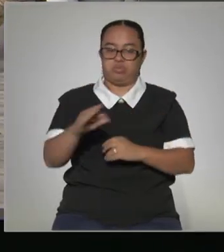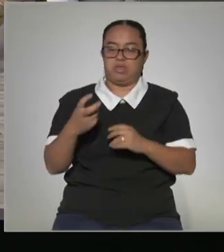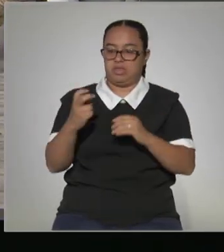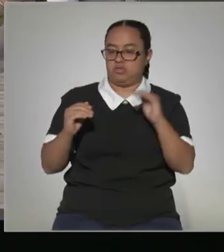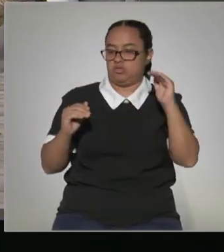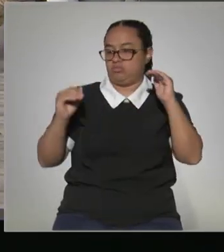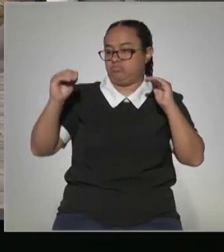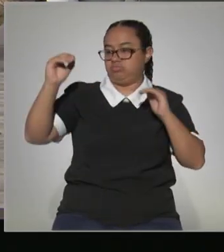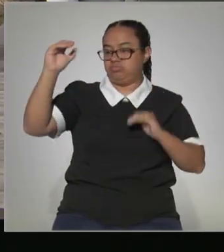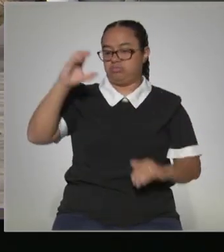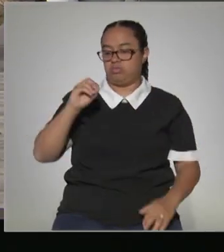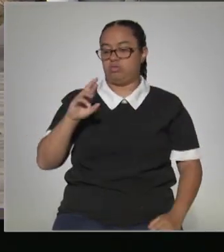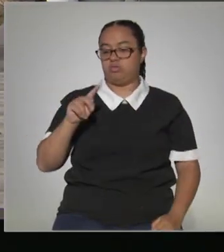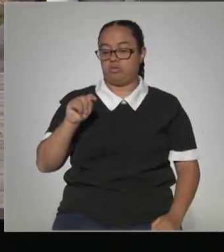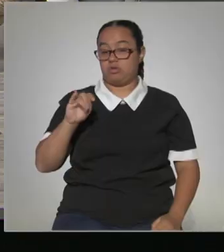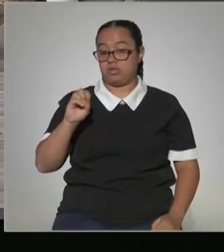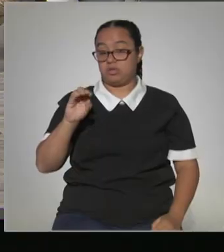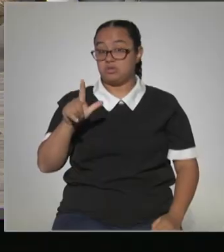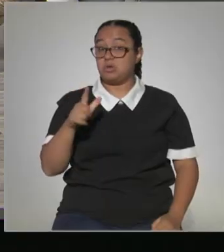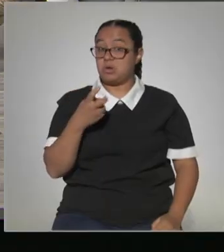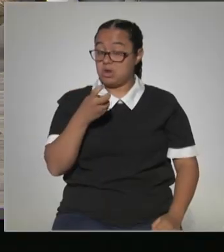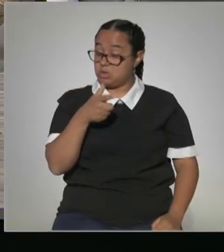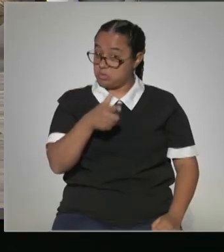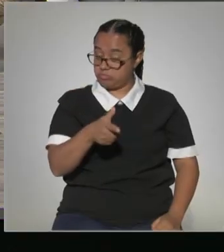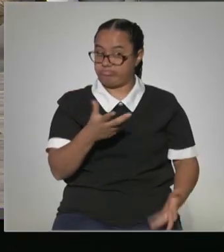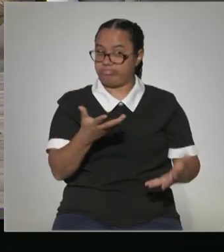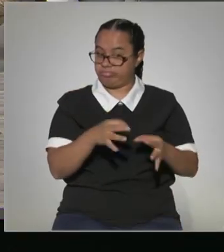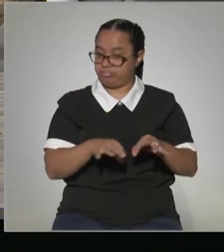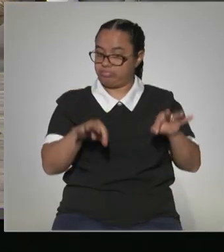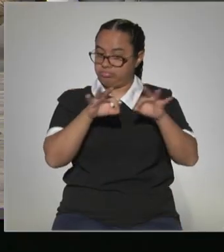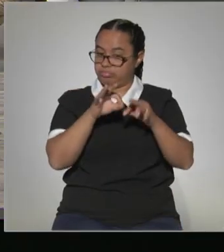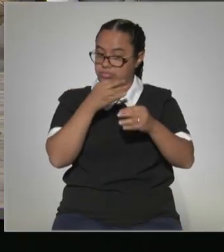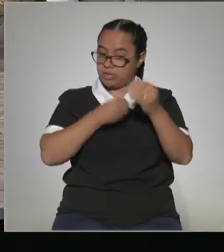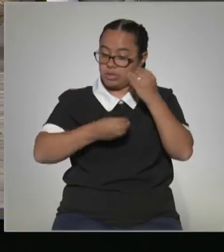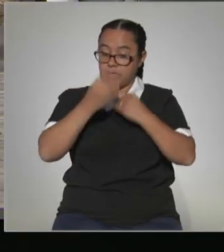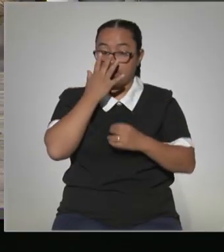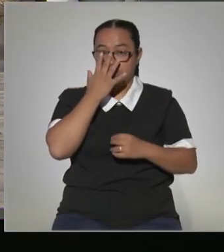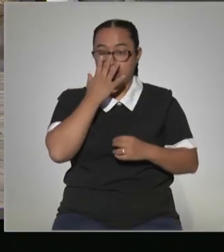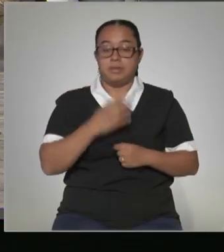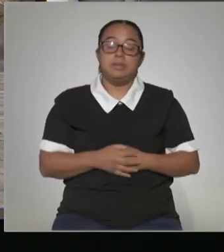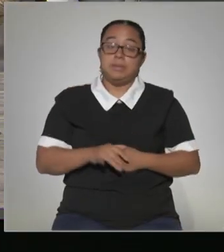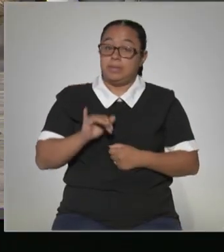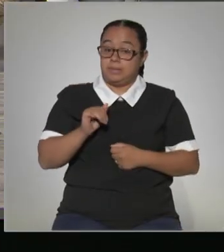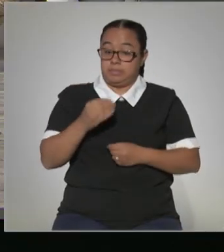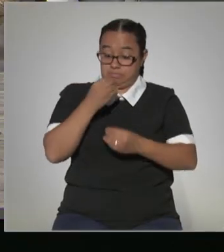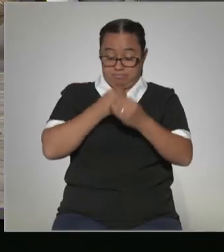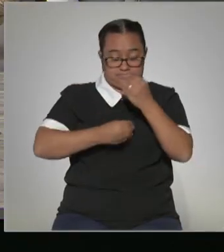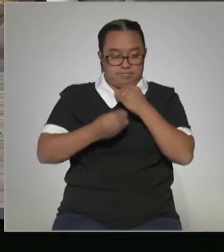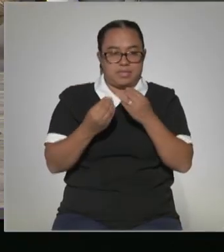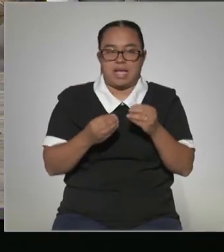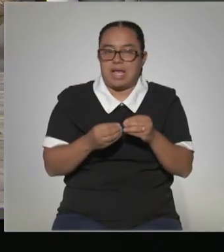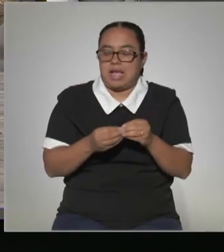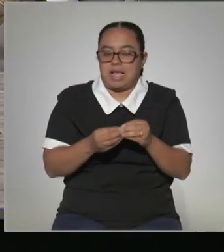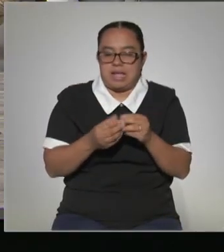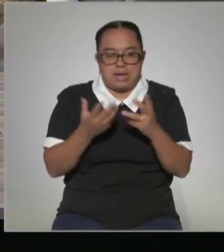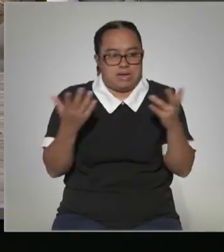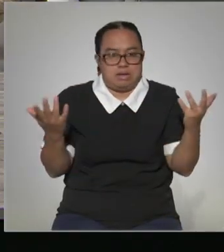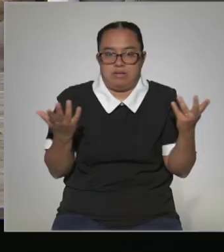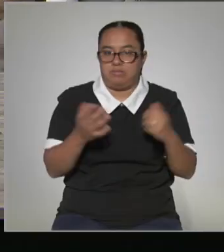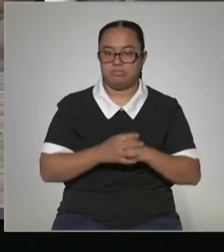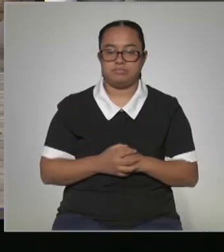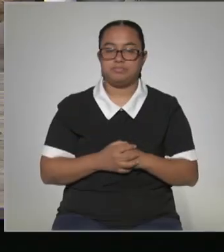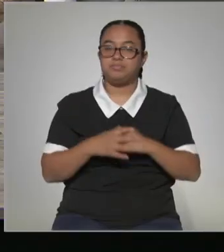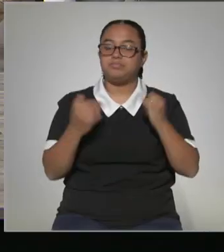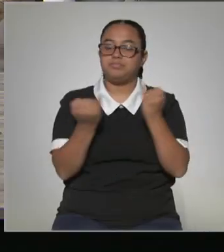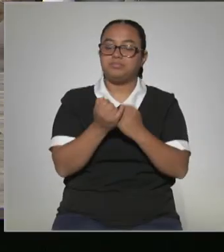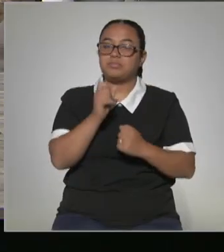sea, regula. No sabíamos que la alimentación... La alimentación definitivamente, y yo quiero agregar